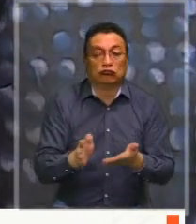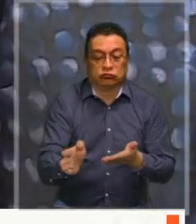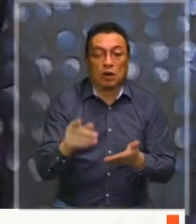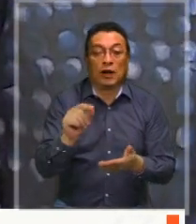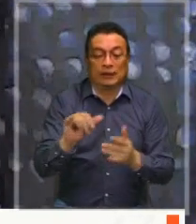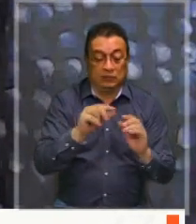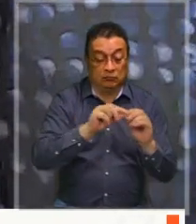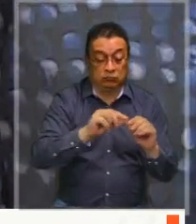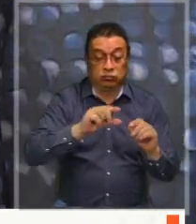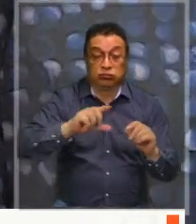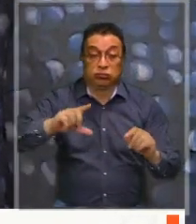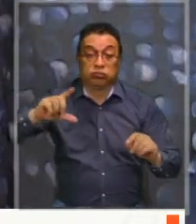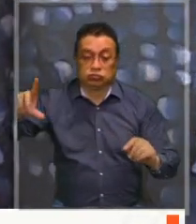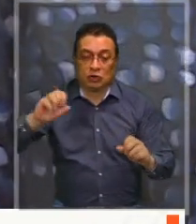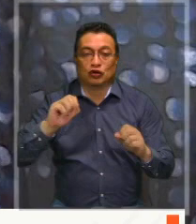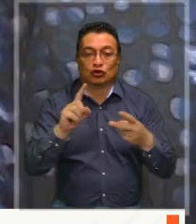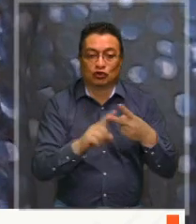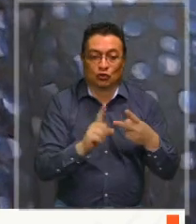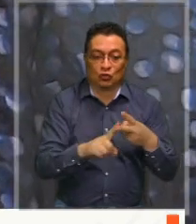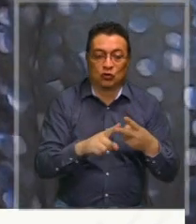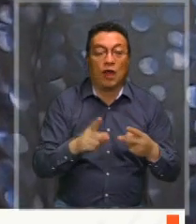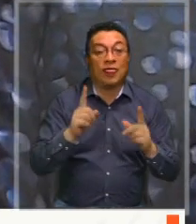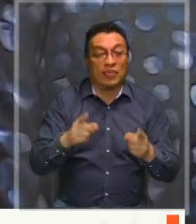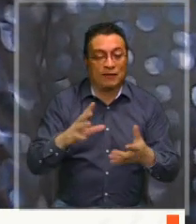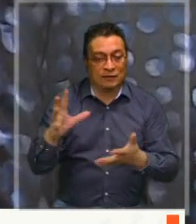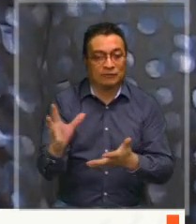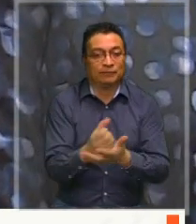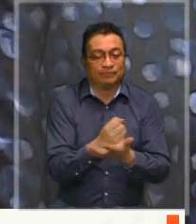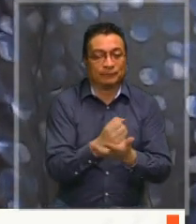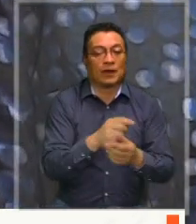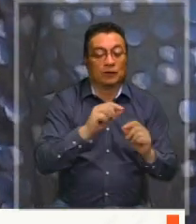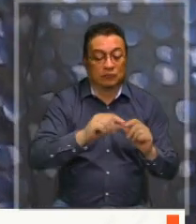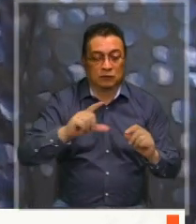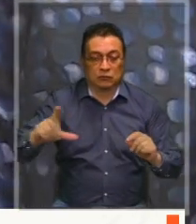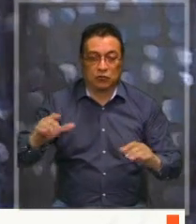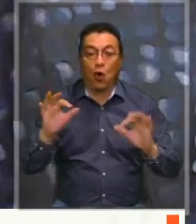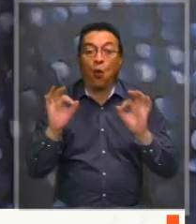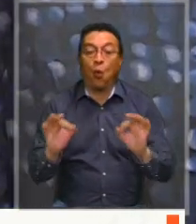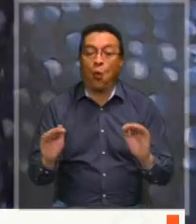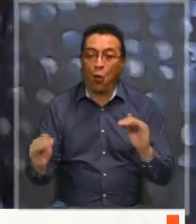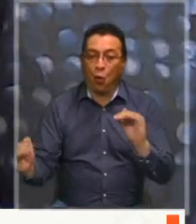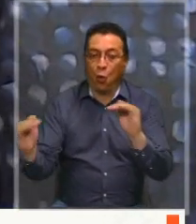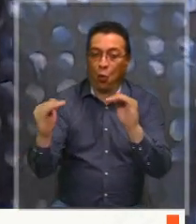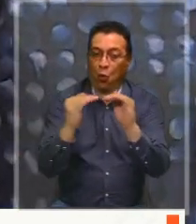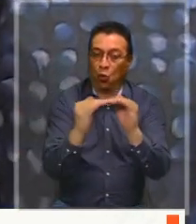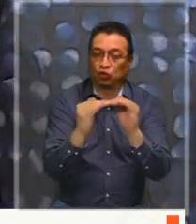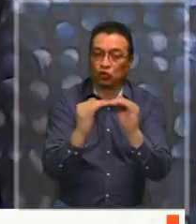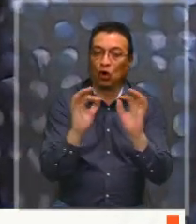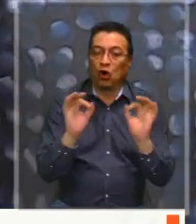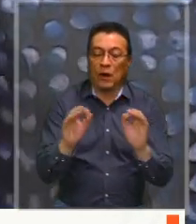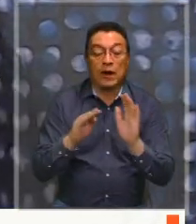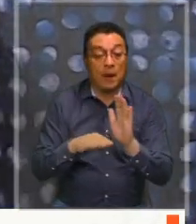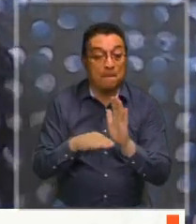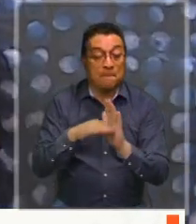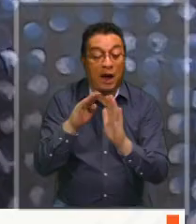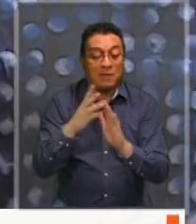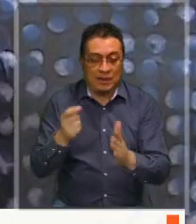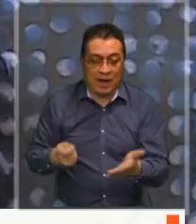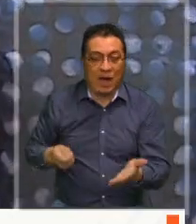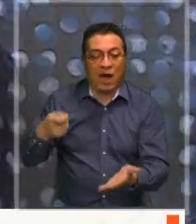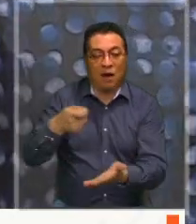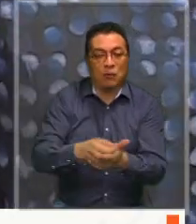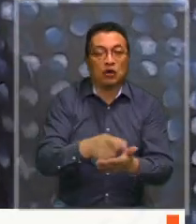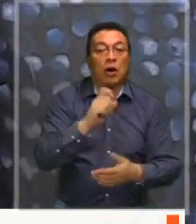la progresividad no porque tenemos que lograr que esa recaudación se haga de manera justa y que tenga la mayor el mayor aporte